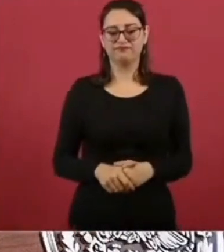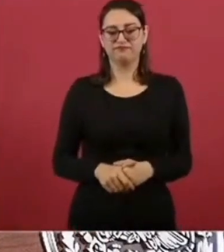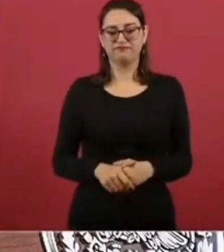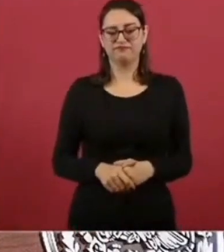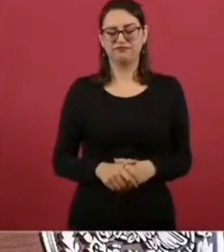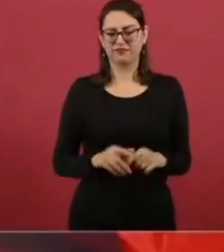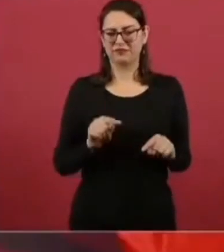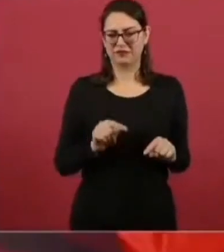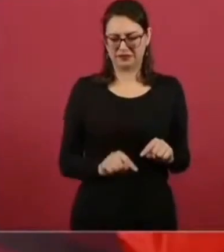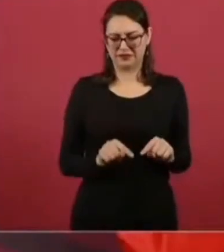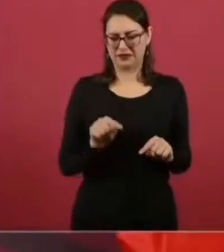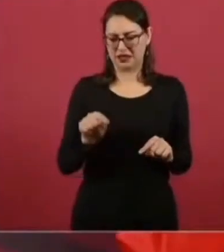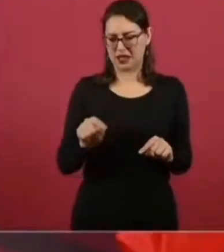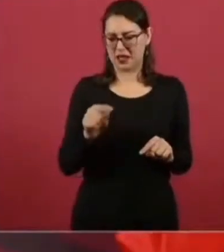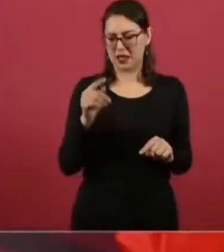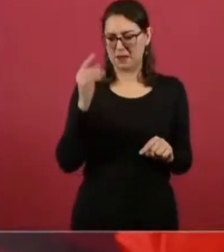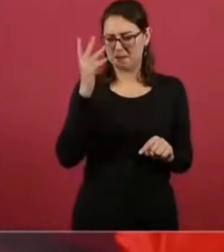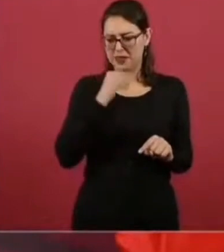Bellavista,